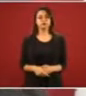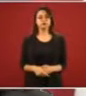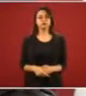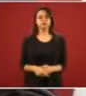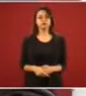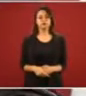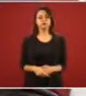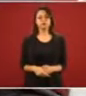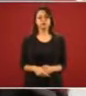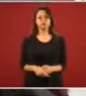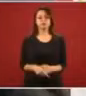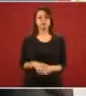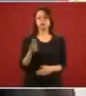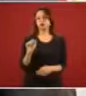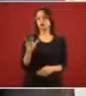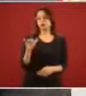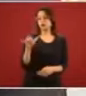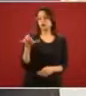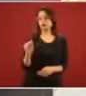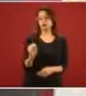En becas